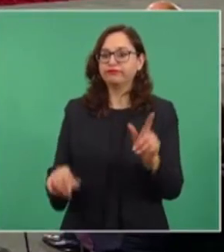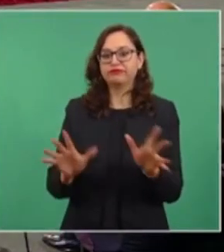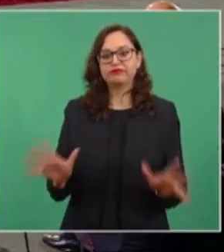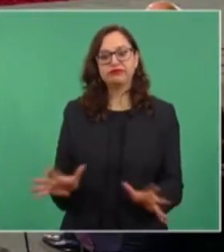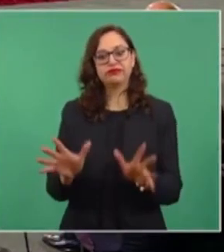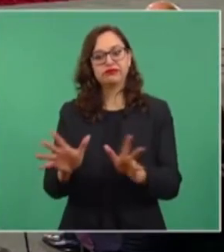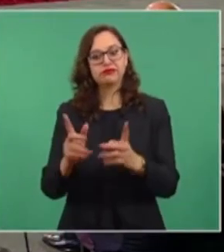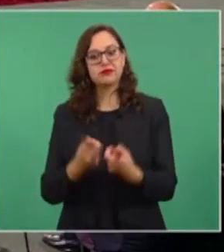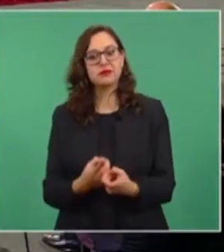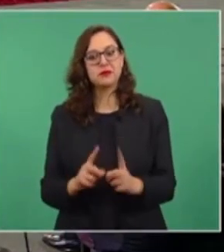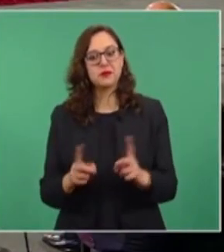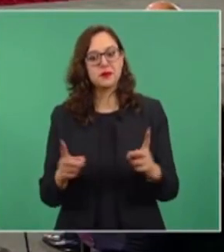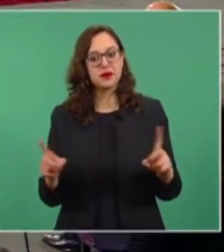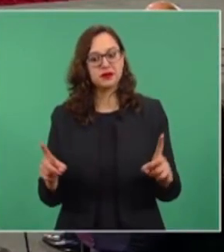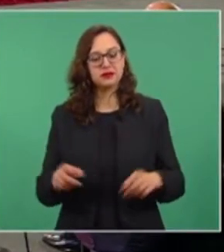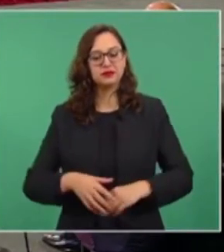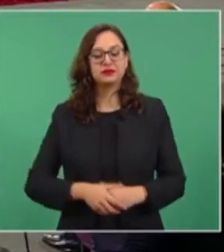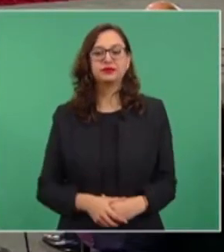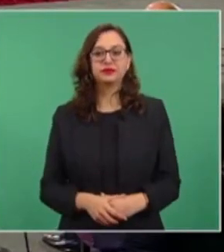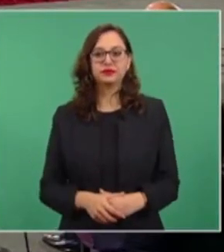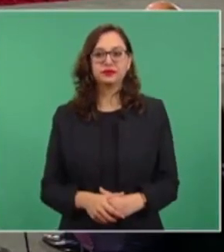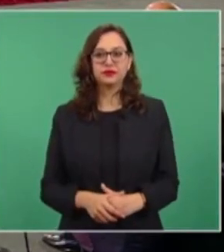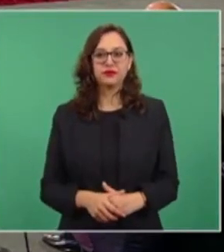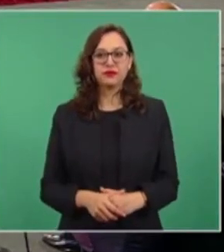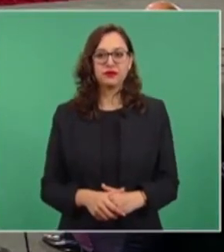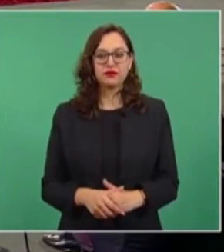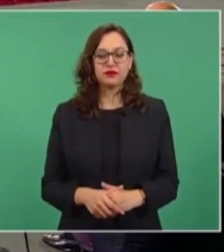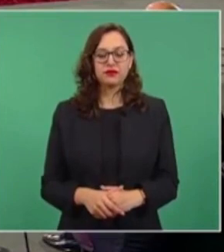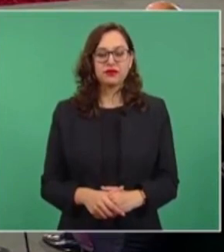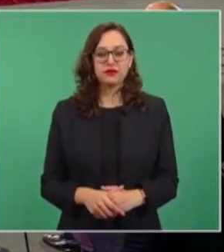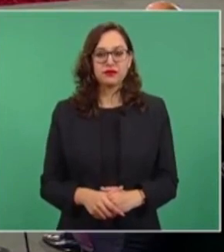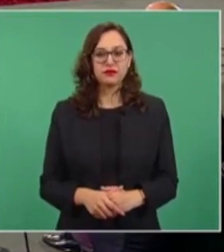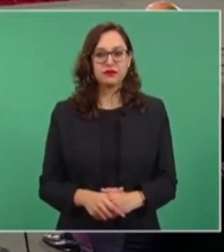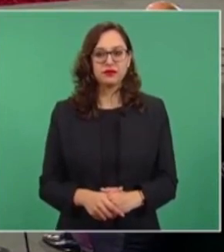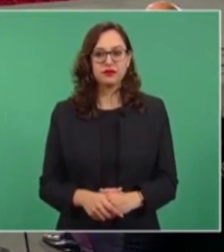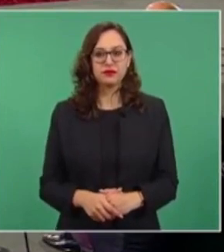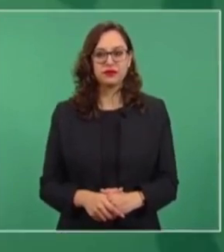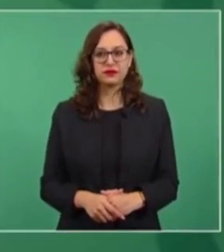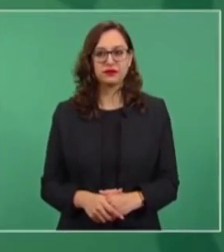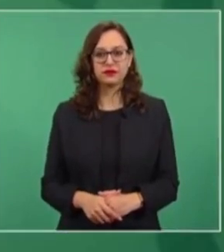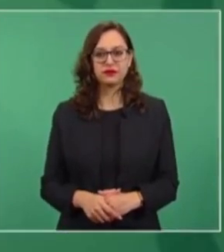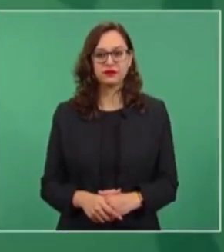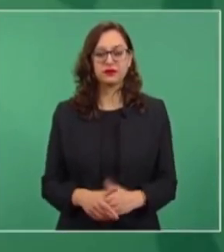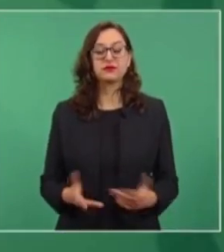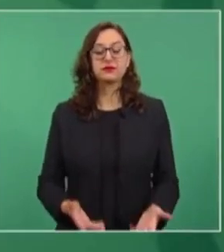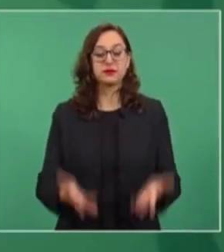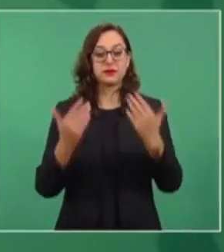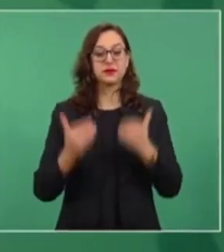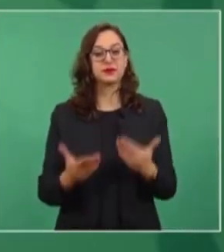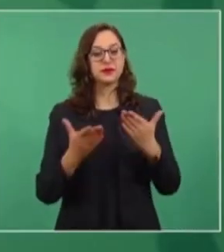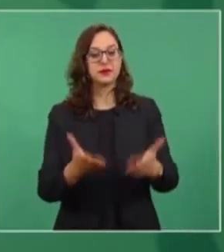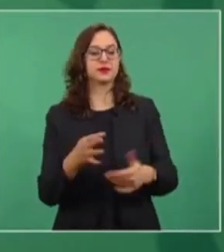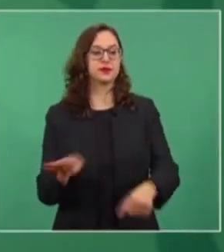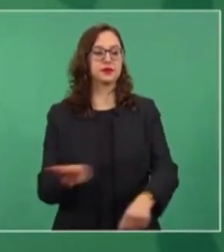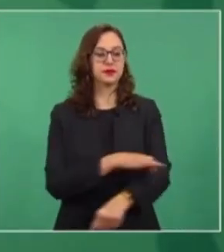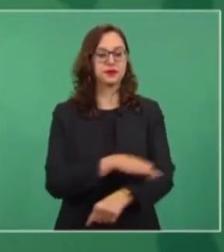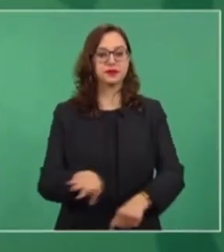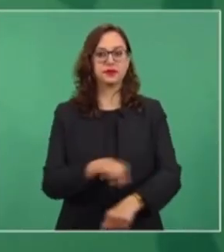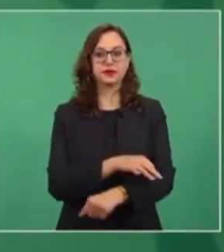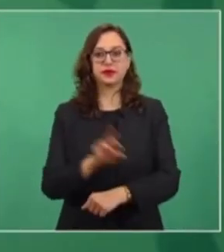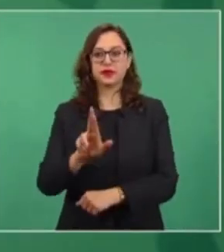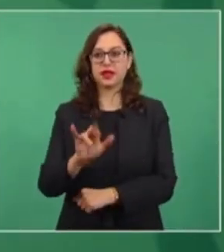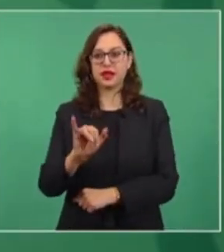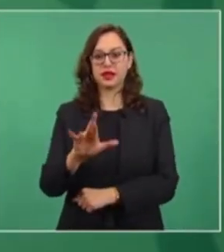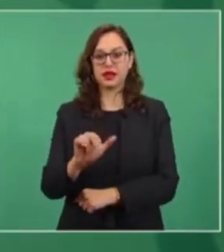México. Si les parece, vamos a darle la palabra al arquitecto Ricardo Rodríguez